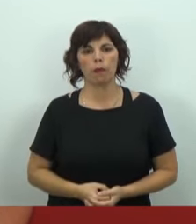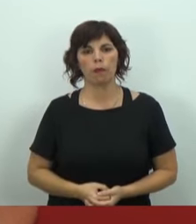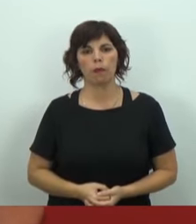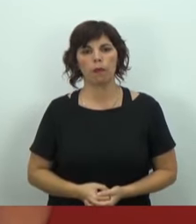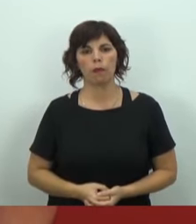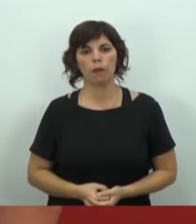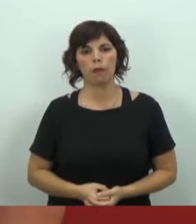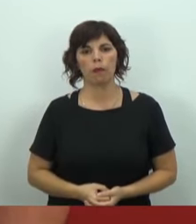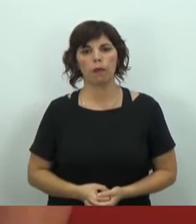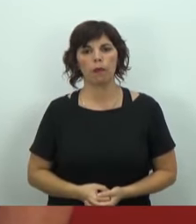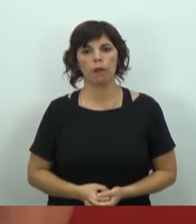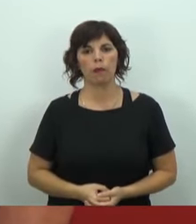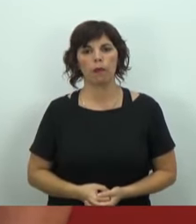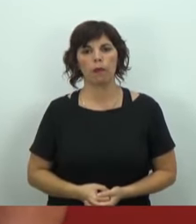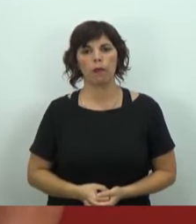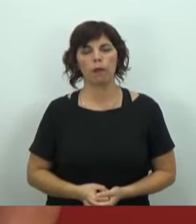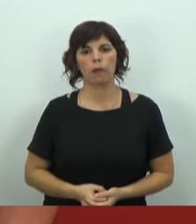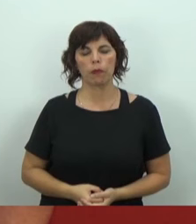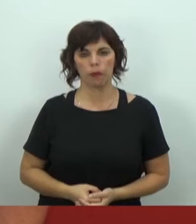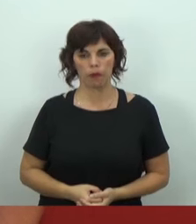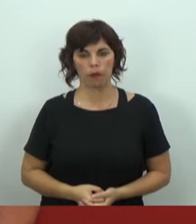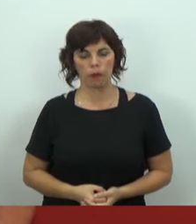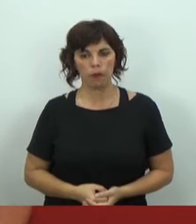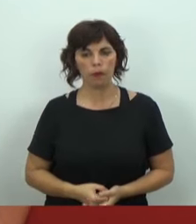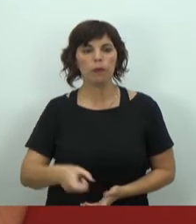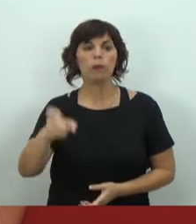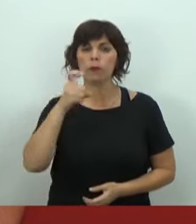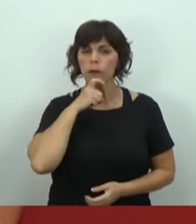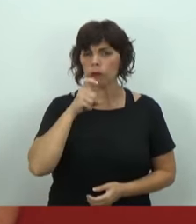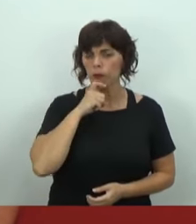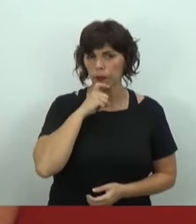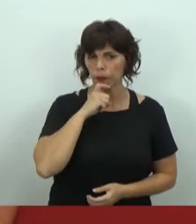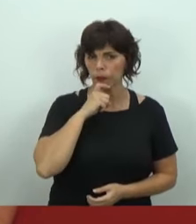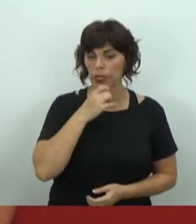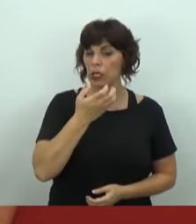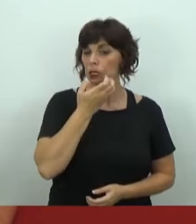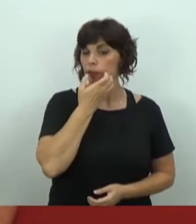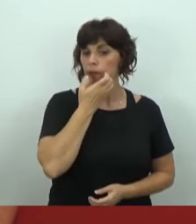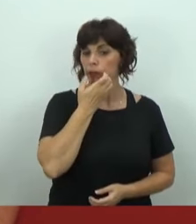Eso sucede cuando uno se autopone